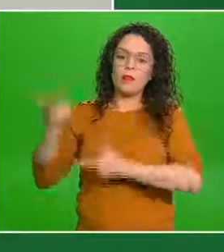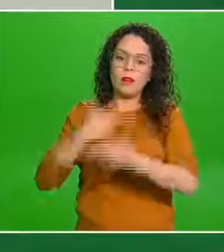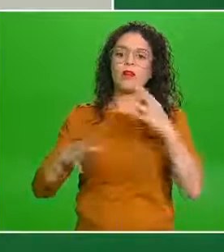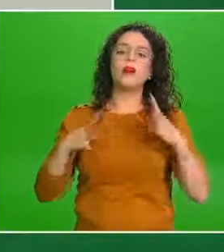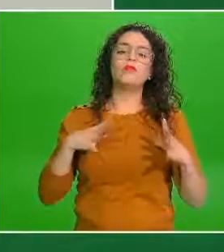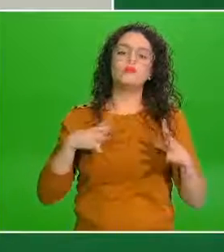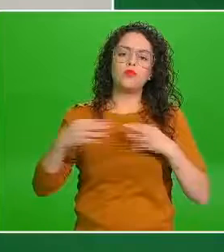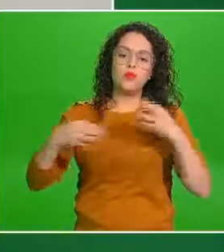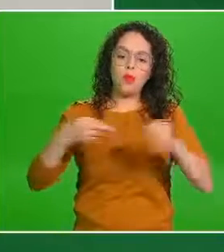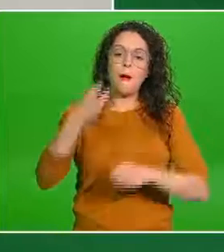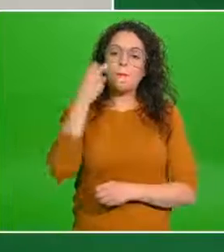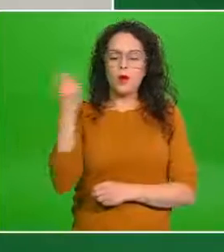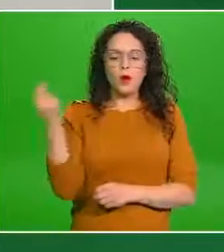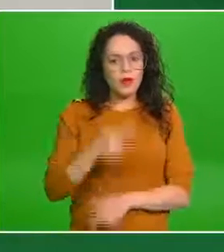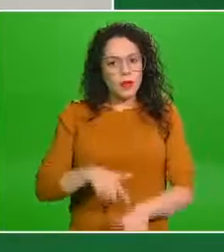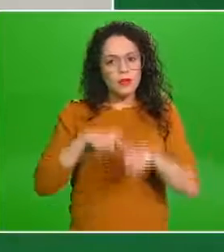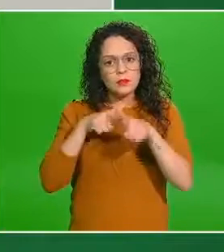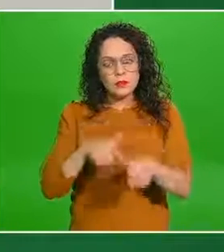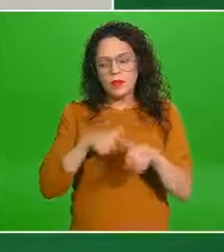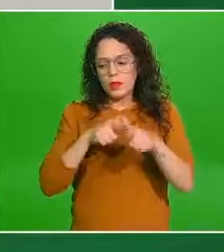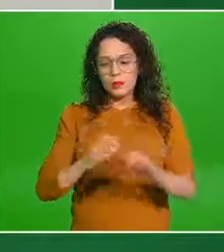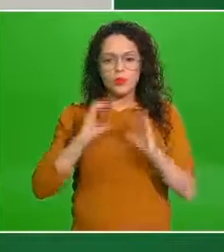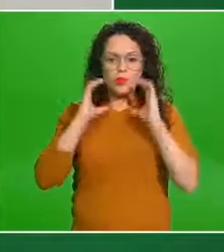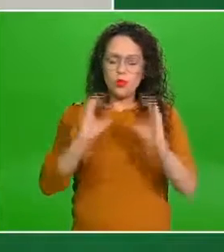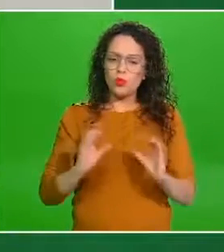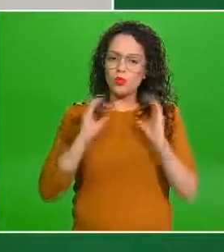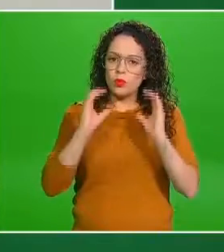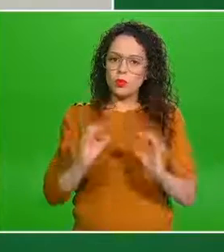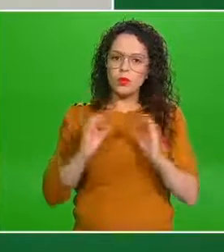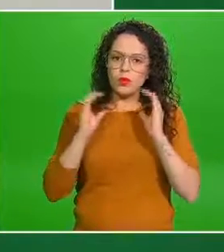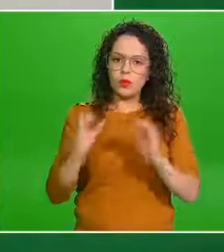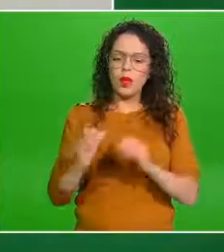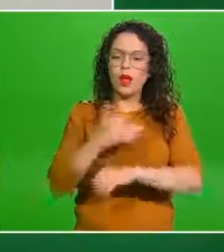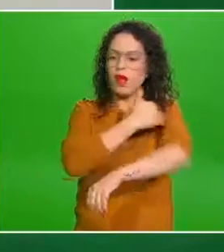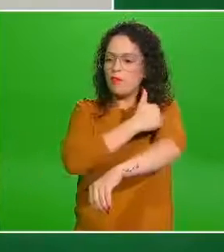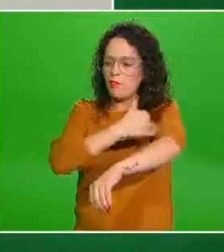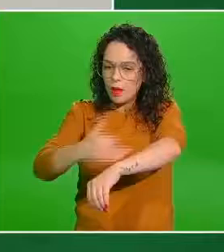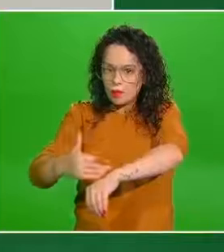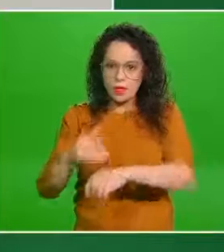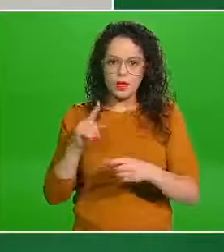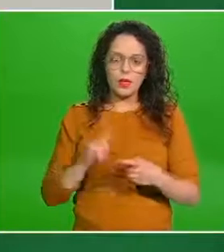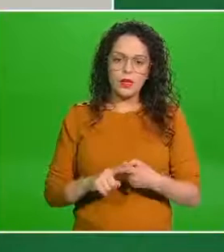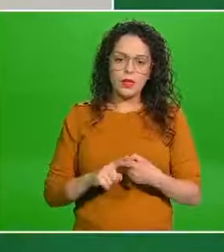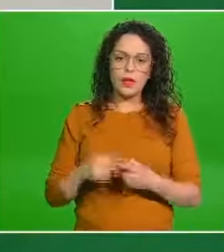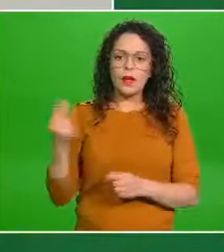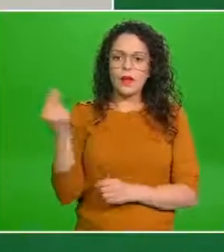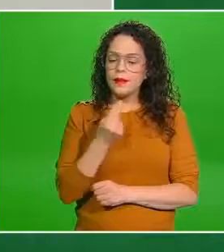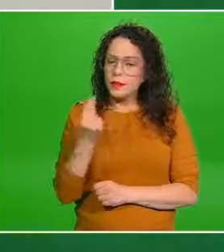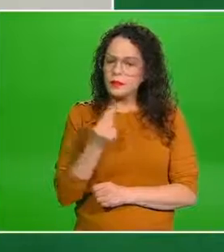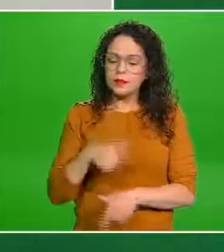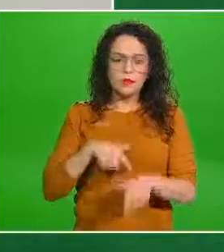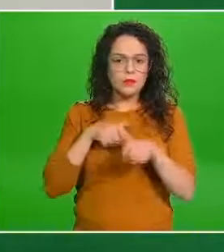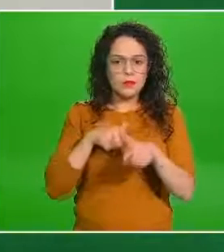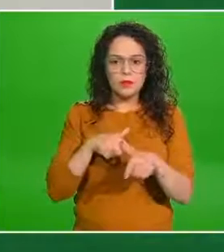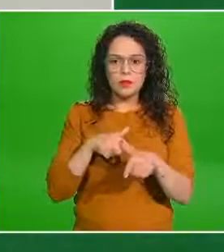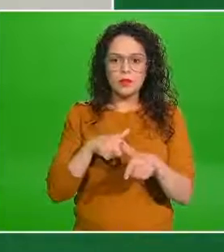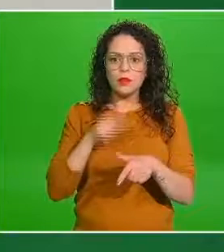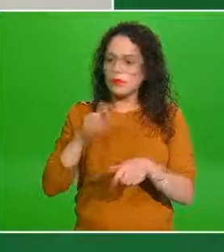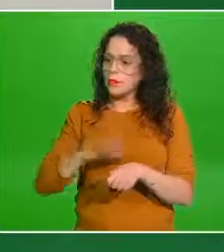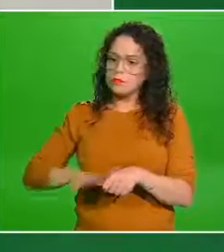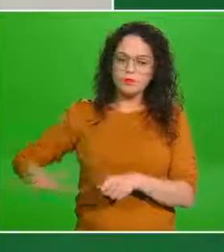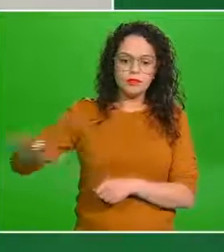seguirnos cuidando, hay que seguir cuidando a nuestros familiares, hay que seguir manteniendo estas acciones en el